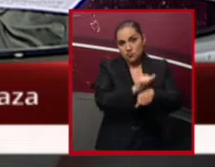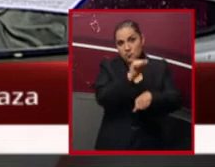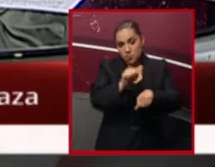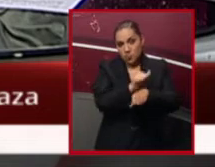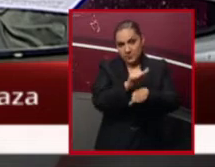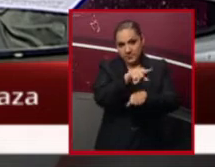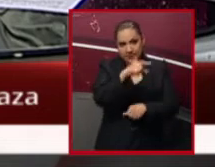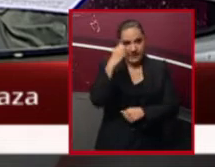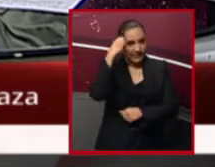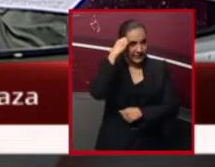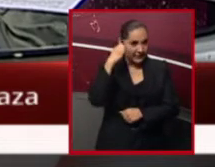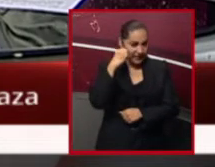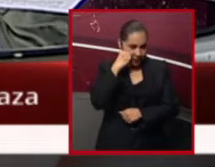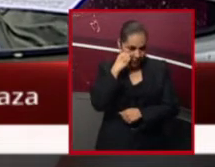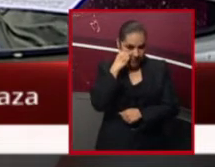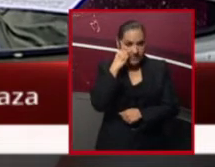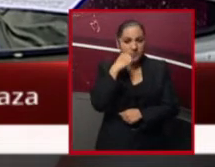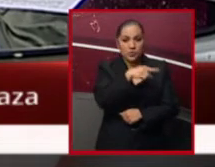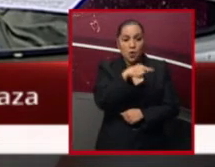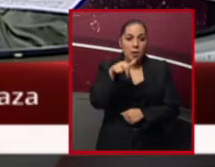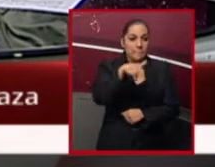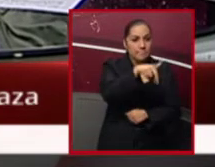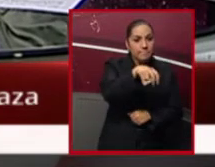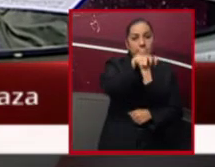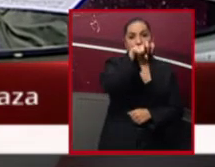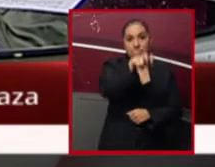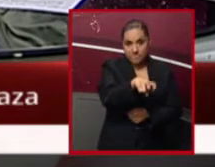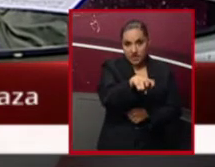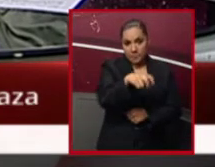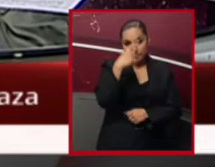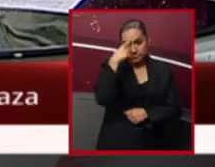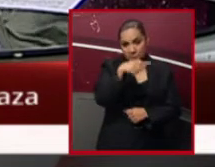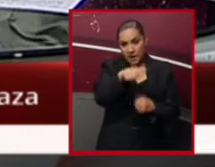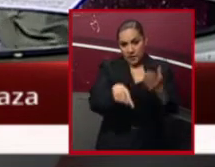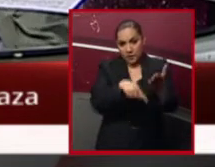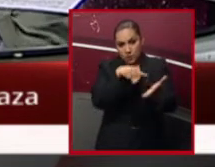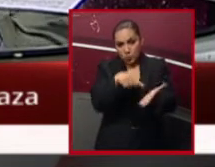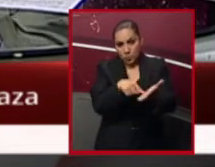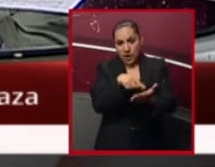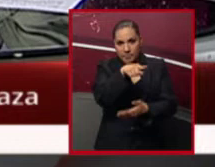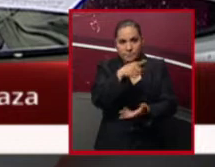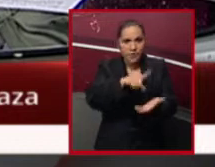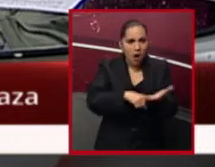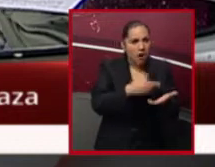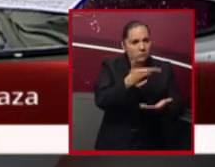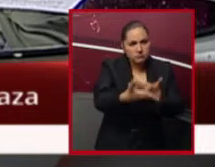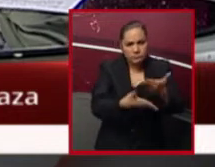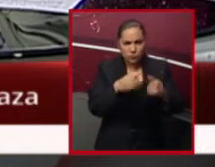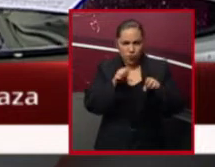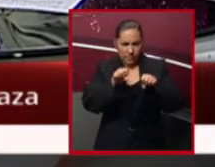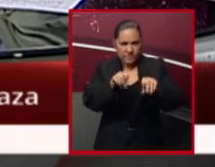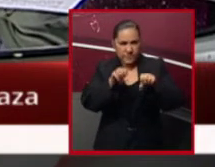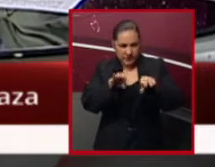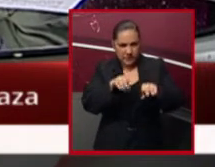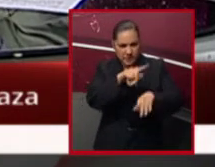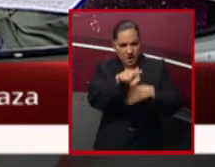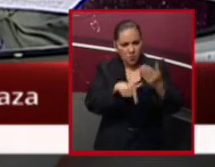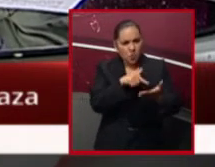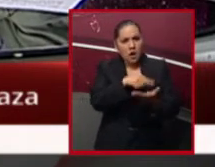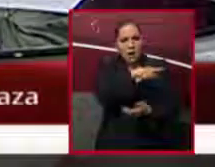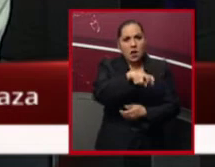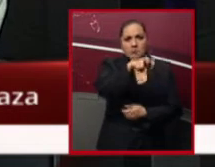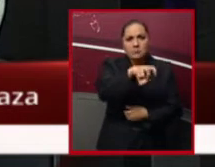del estacionamiento de la oficina en donde él atendía sus asuntos en la calle de